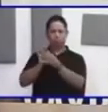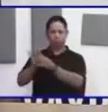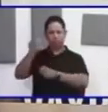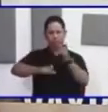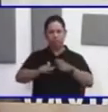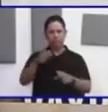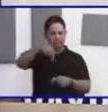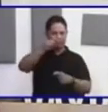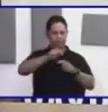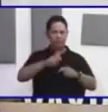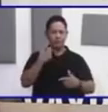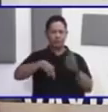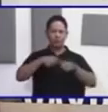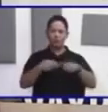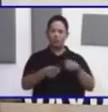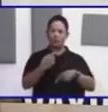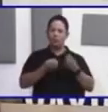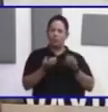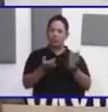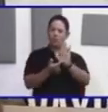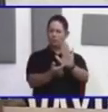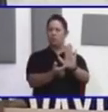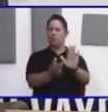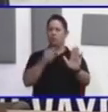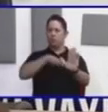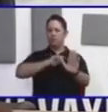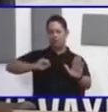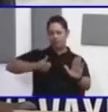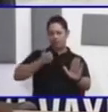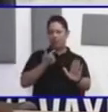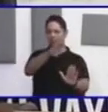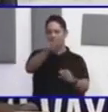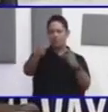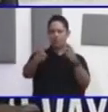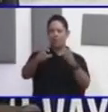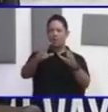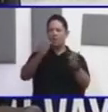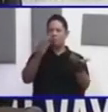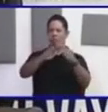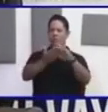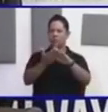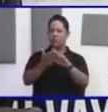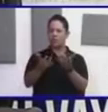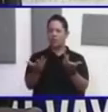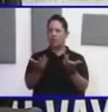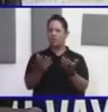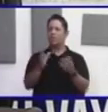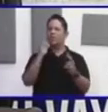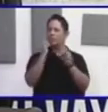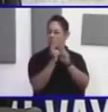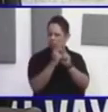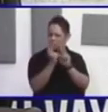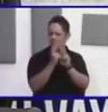espacio donde nosotros aprovechamos la oportunidad para darle a toda la comunidad a conocer cómo